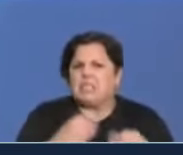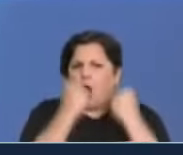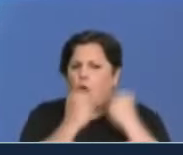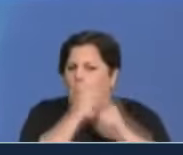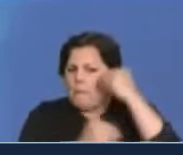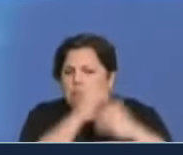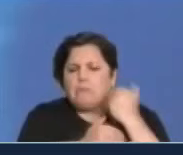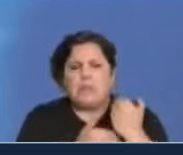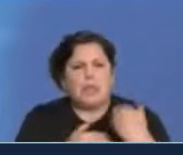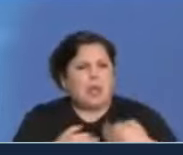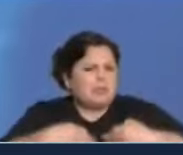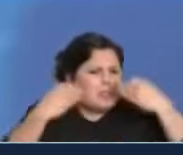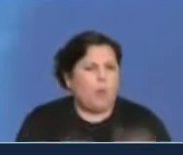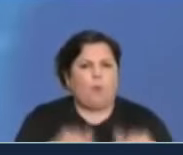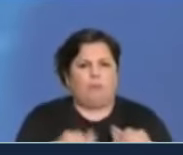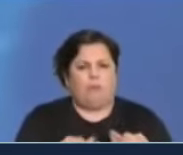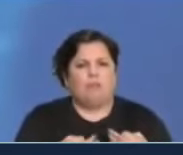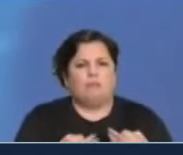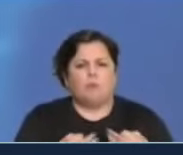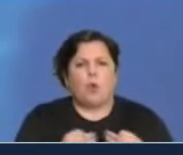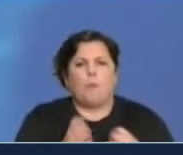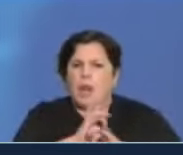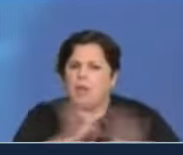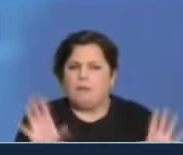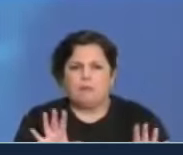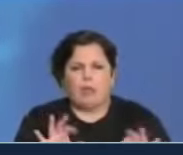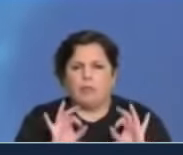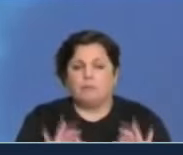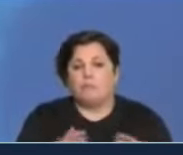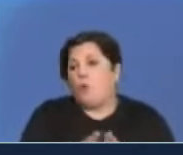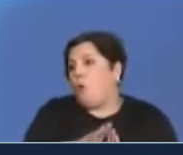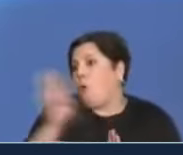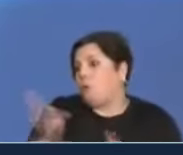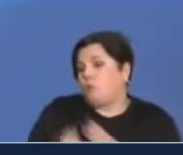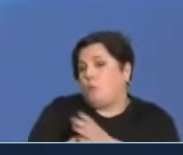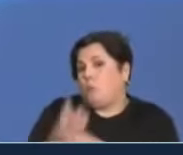2019 registraron los índices más altos en términos de criminalidad.